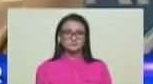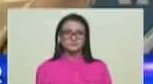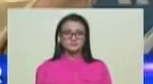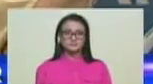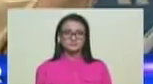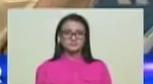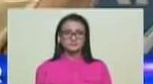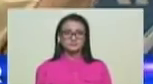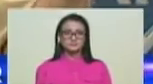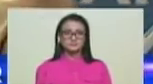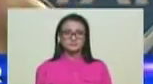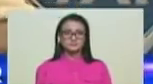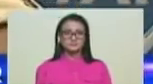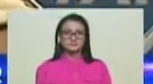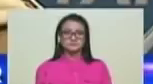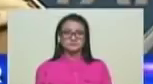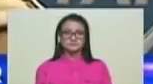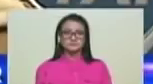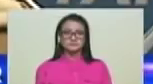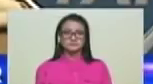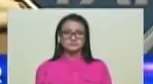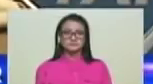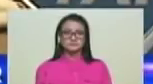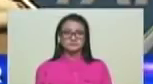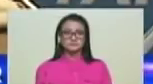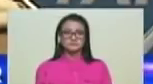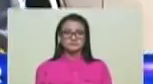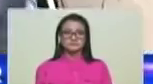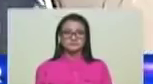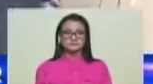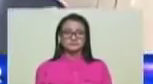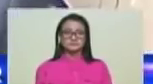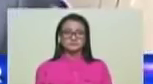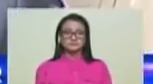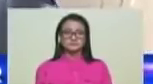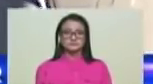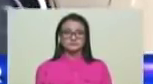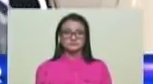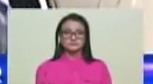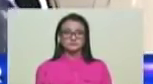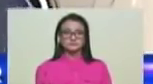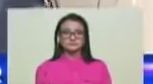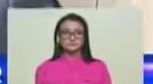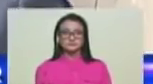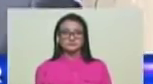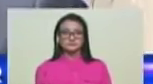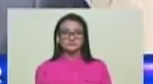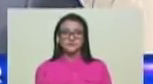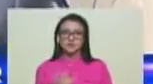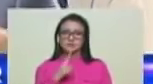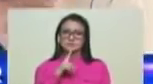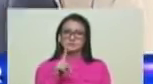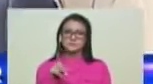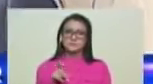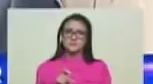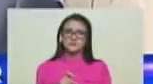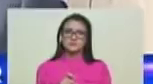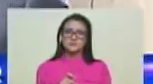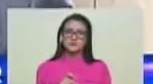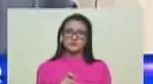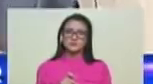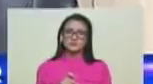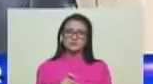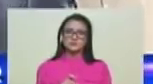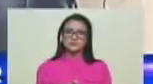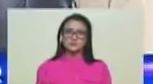Me queda muy alto el micrófono. Sí, suena más chica. Muchas gracias. ¿Cómo está Lucía? Muy bien, gracias. Me gustaría preguntarle, ya que se ha hablado